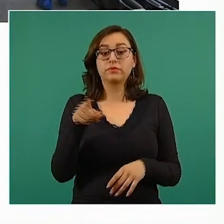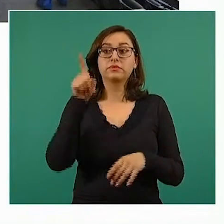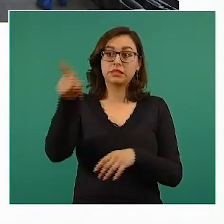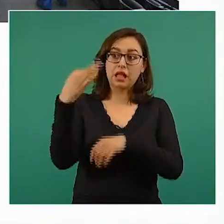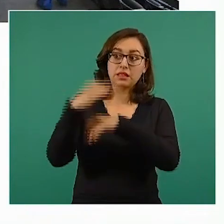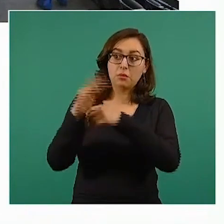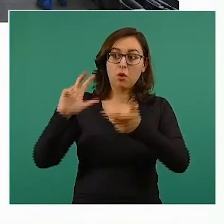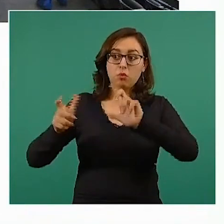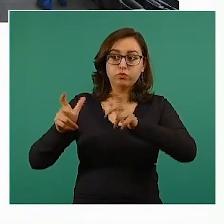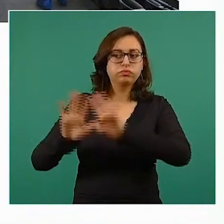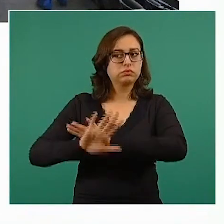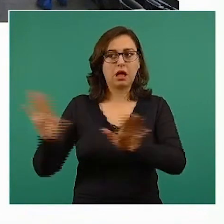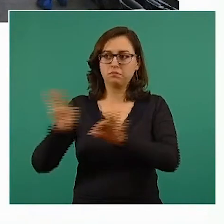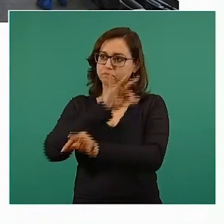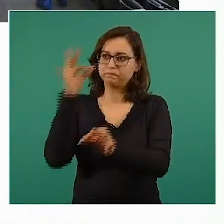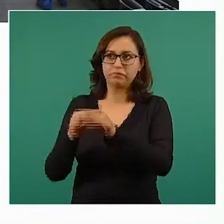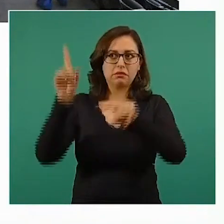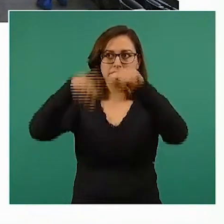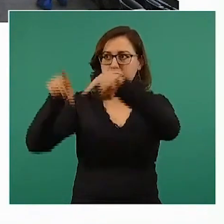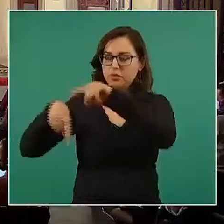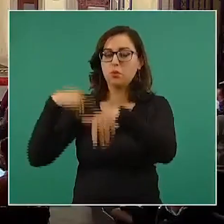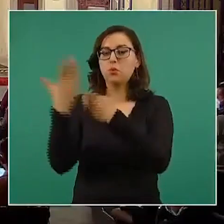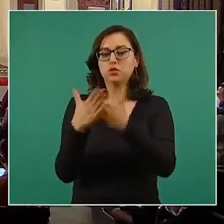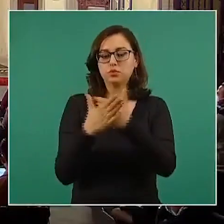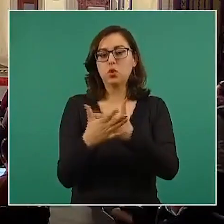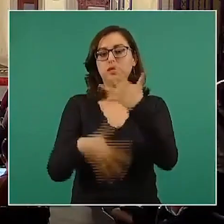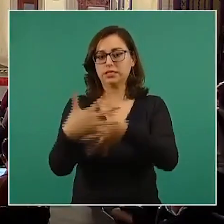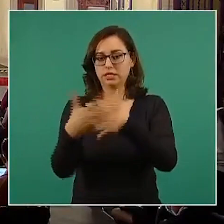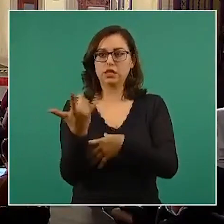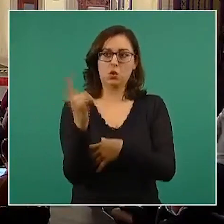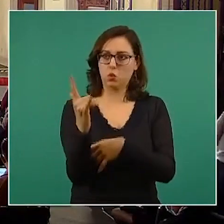manera definitiva el próximo 15 de julio. La siguiente, por favor.